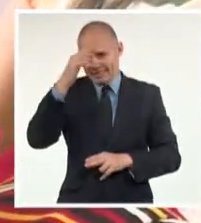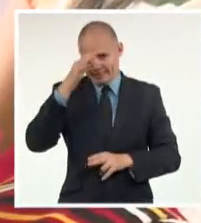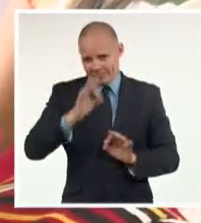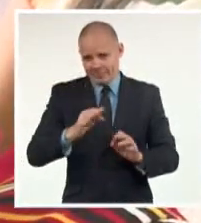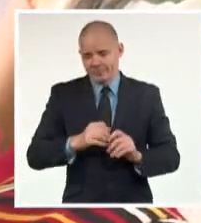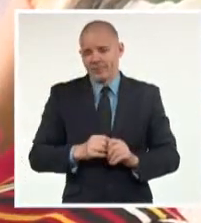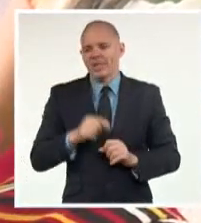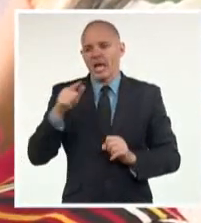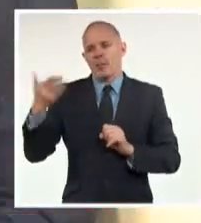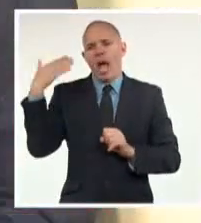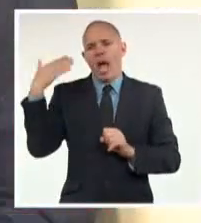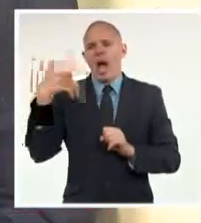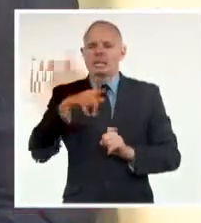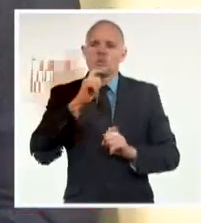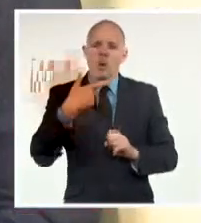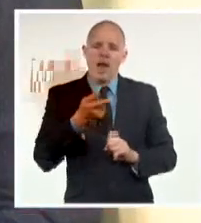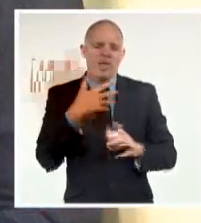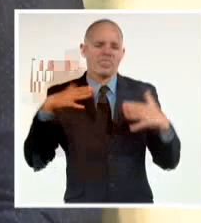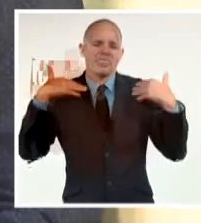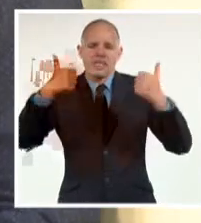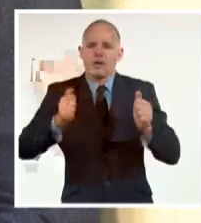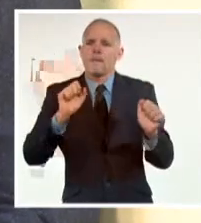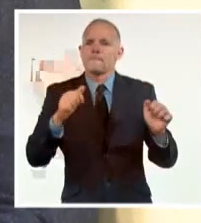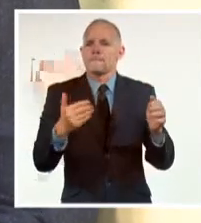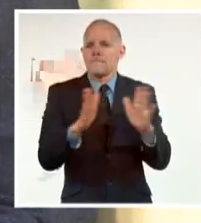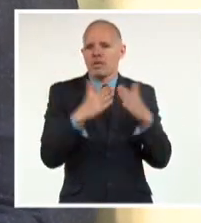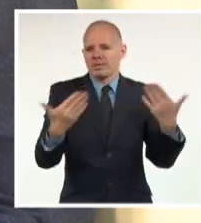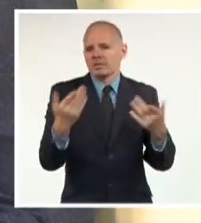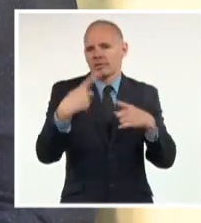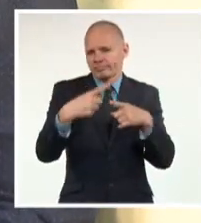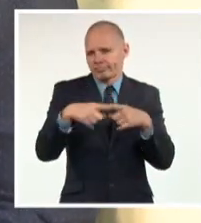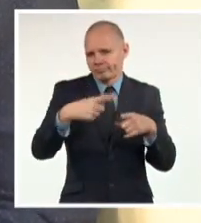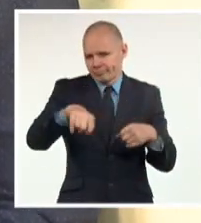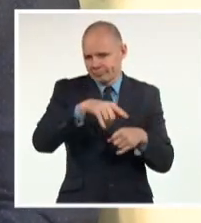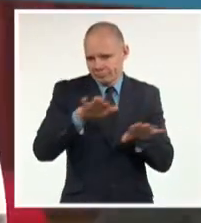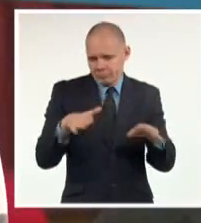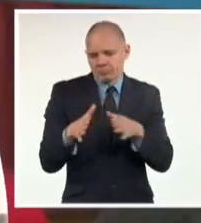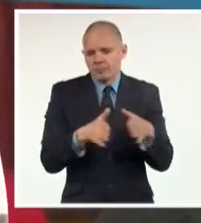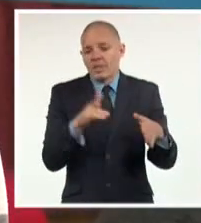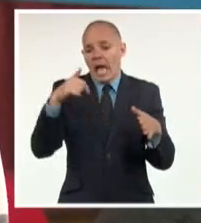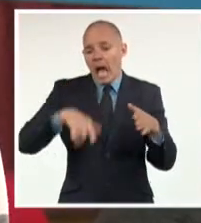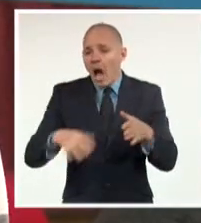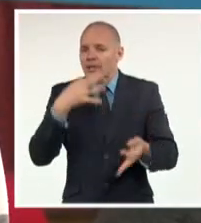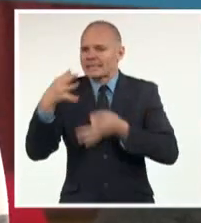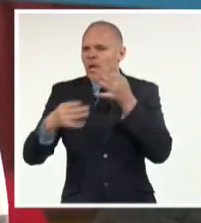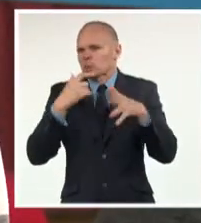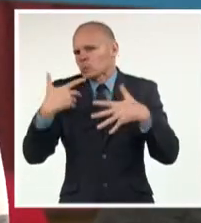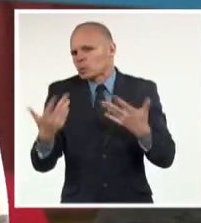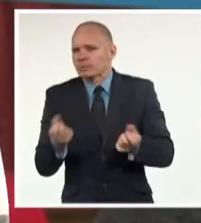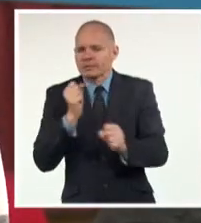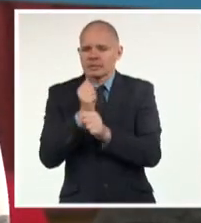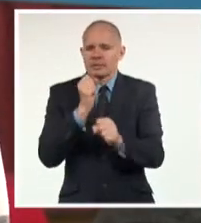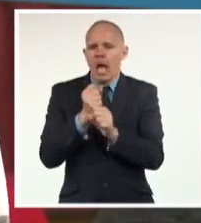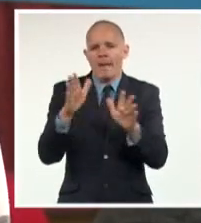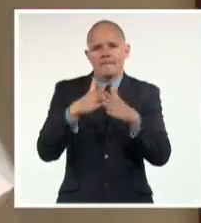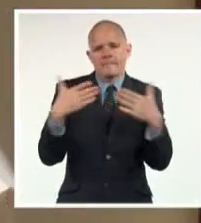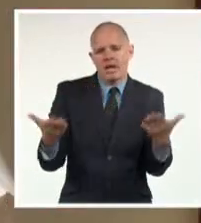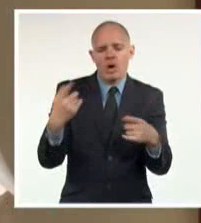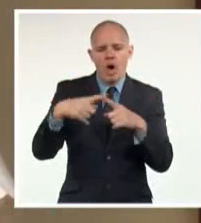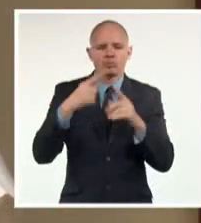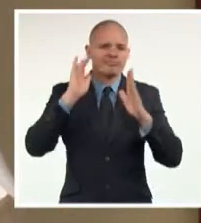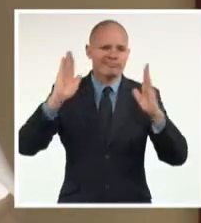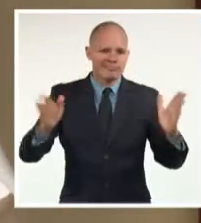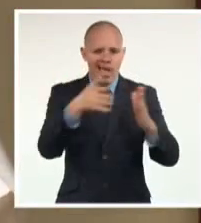la de Majagua. En la reunión se debatieron asuntos relacionados con la impronta del periodismo en un tiempo marcado por la pandemia,